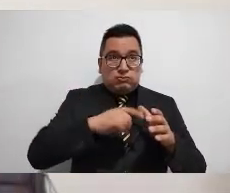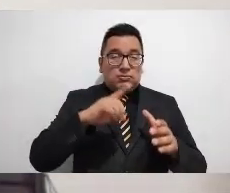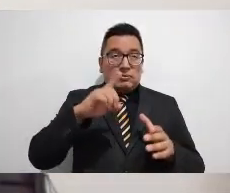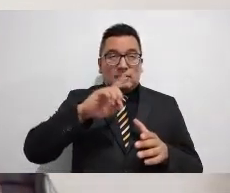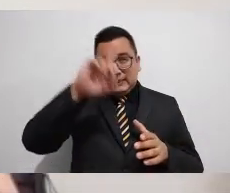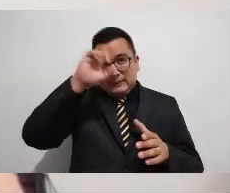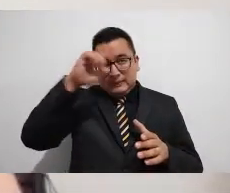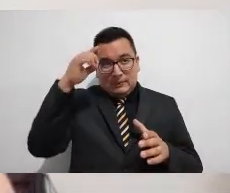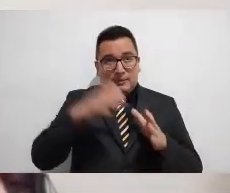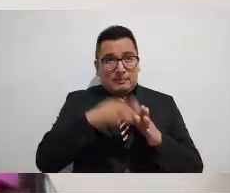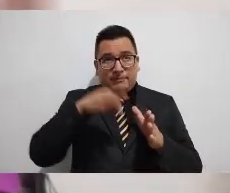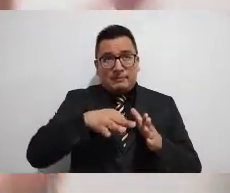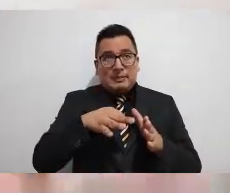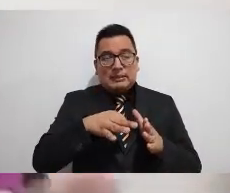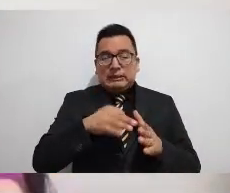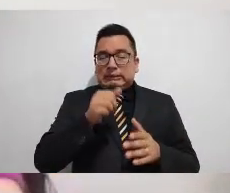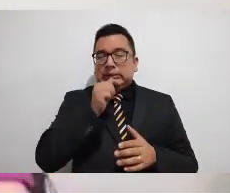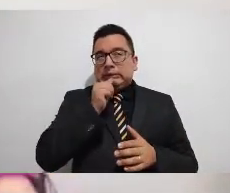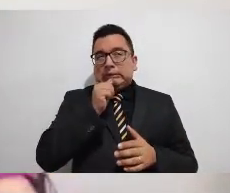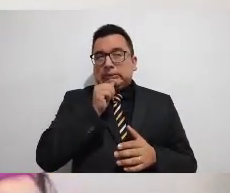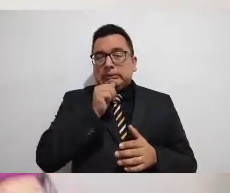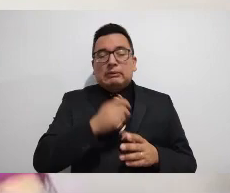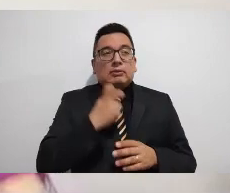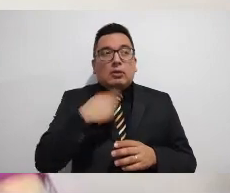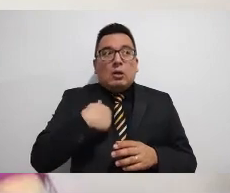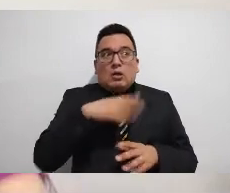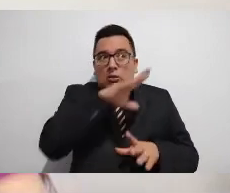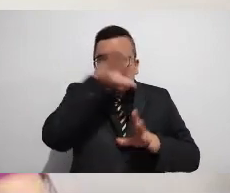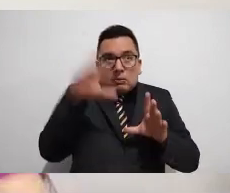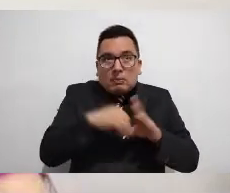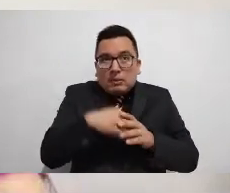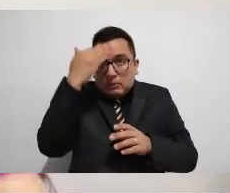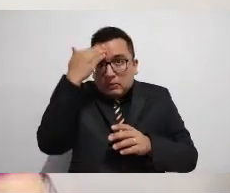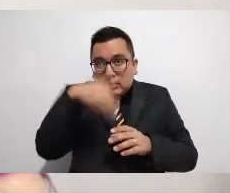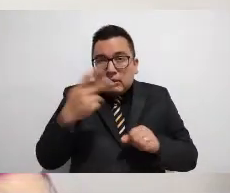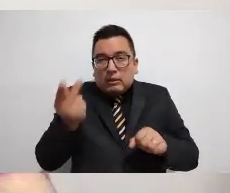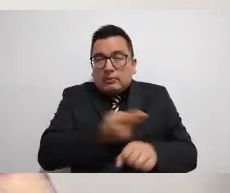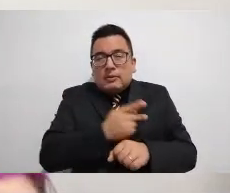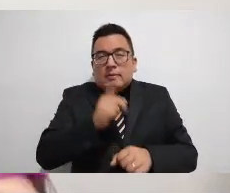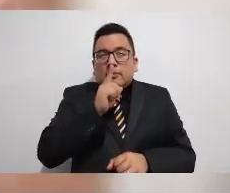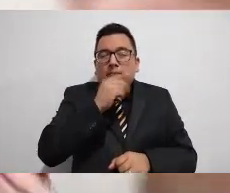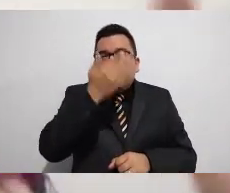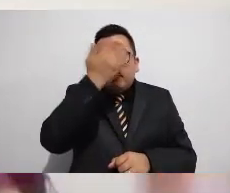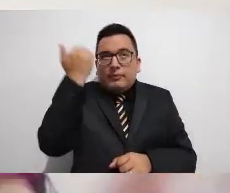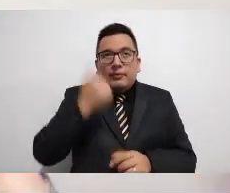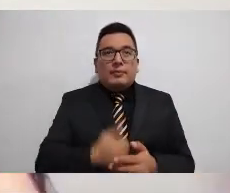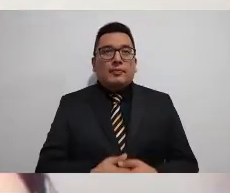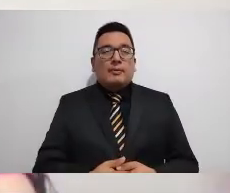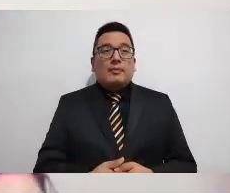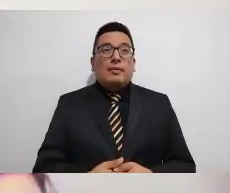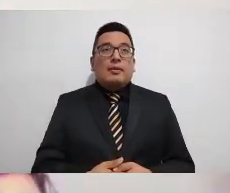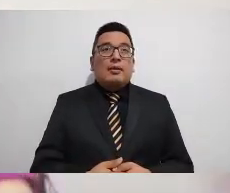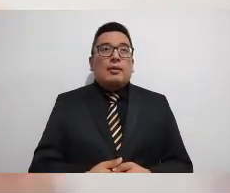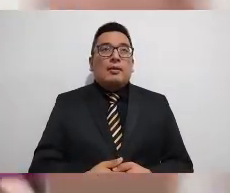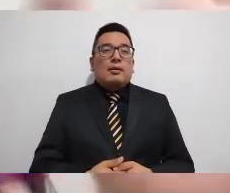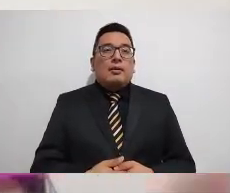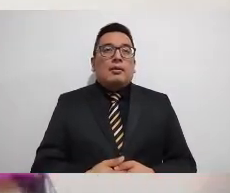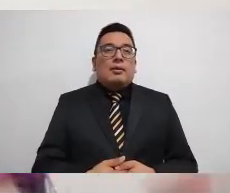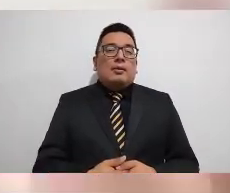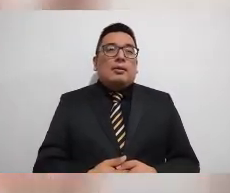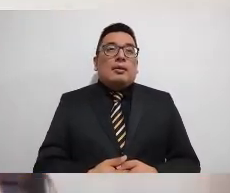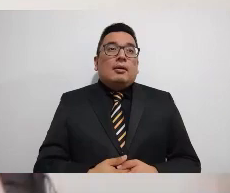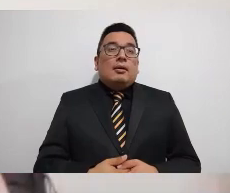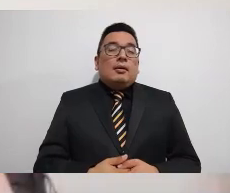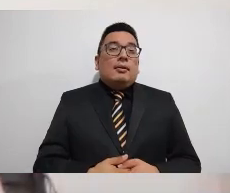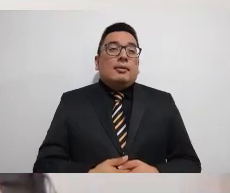tengo, digamos, como poca información en torno a las medidas. Lo que sé exactamente lo que sabe la población y es que